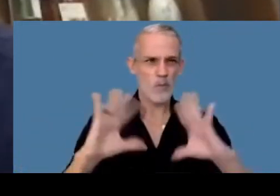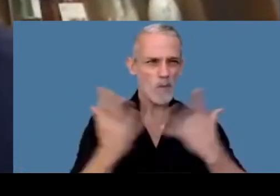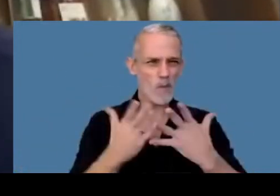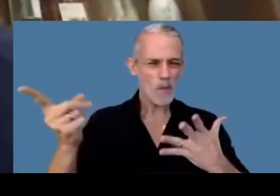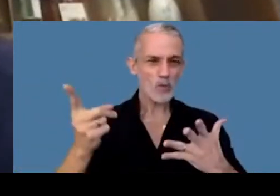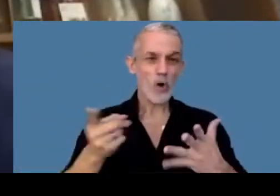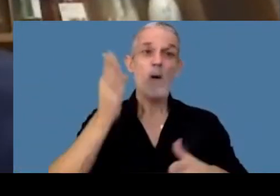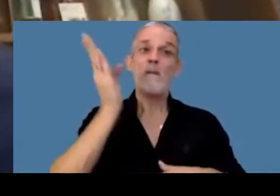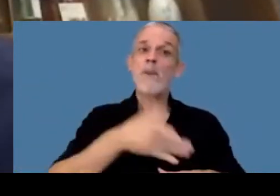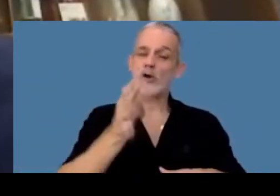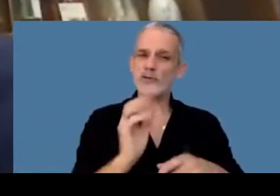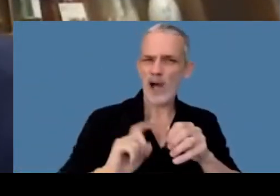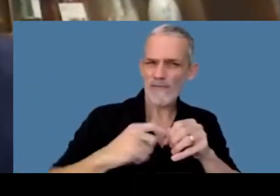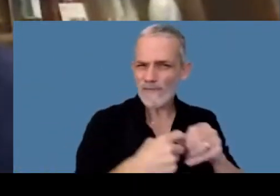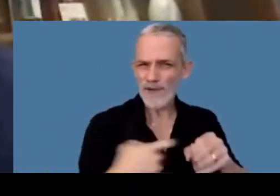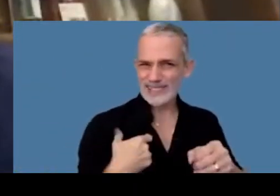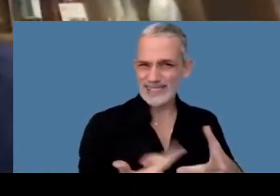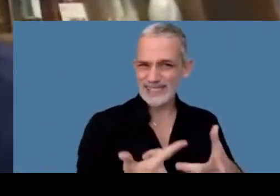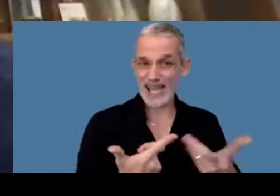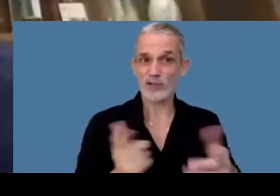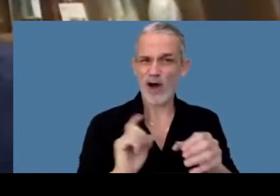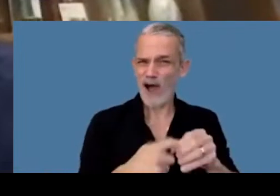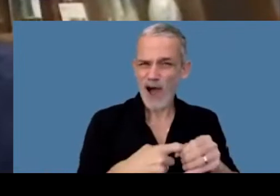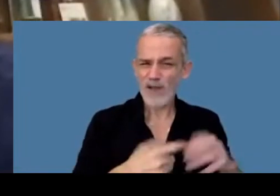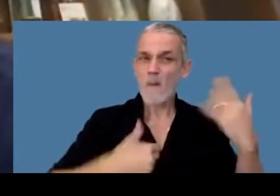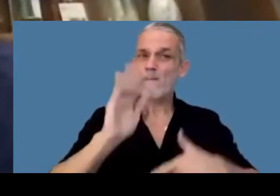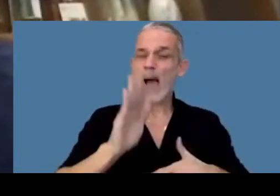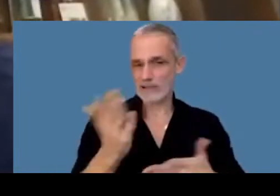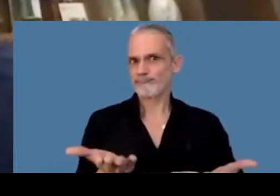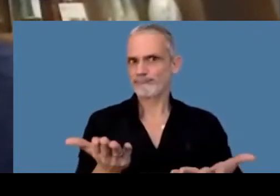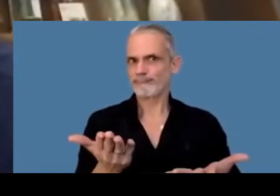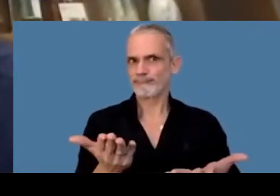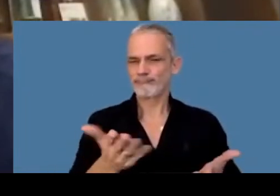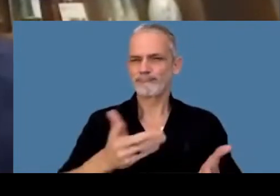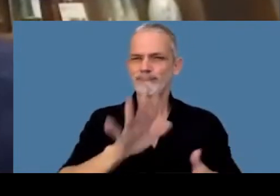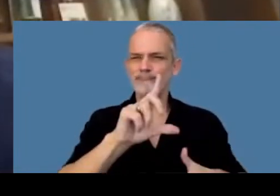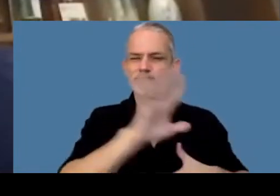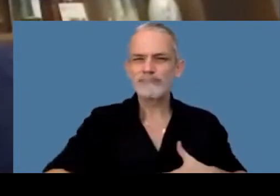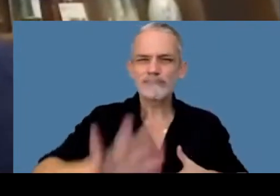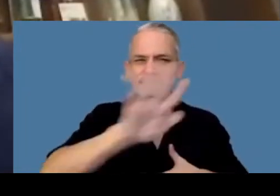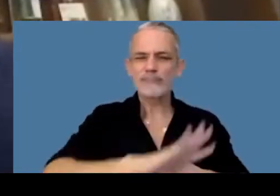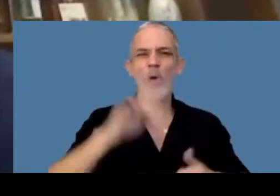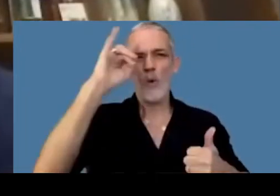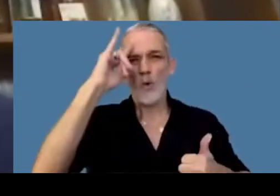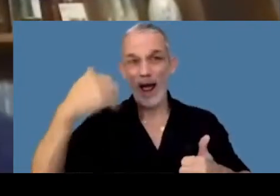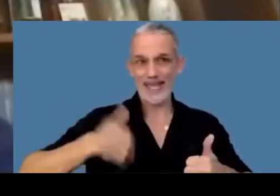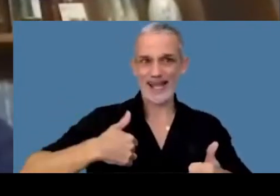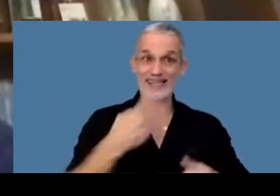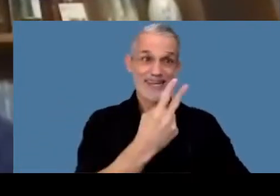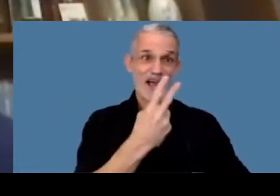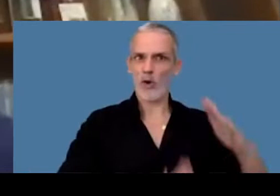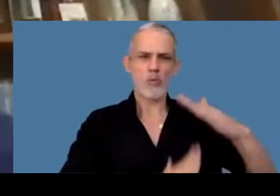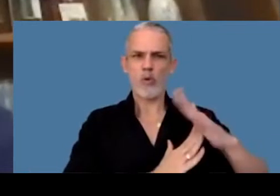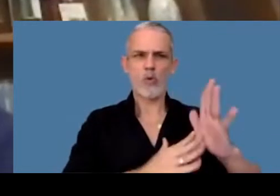es relevante, ¿no? Las tasas de afiliación más importantes en la región son las de Uruguay y Argentina. Uruguay un par